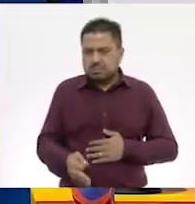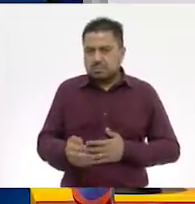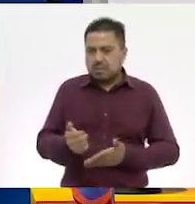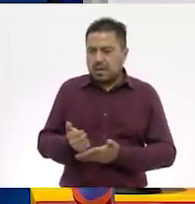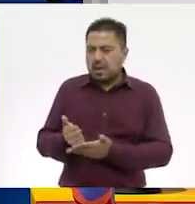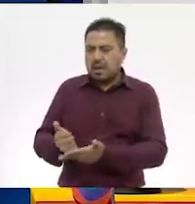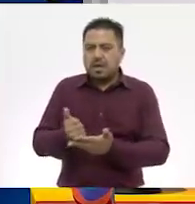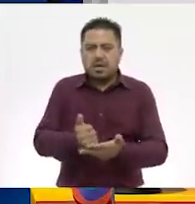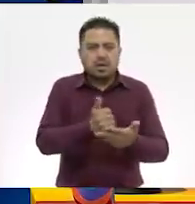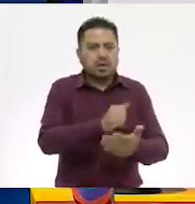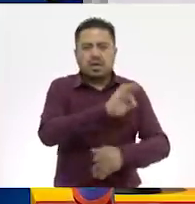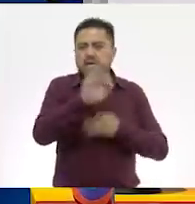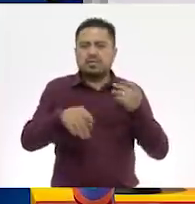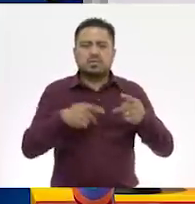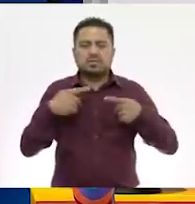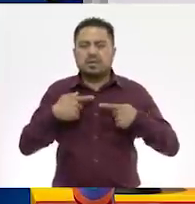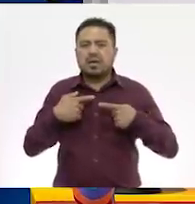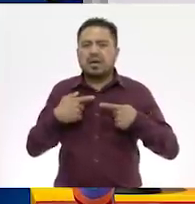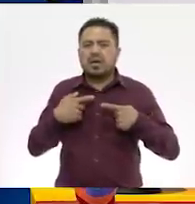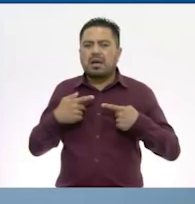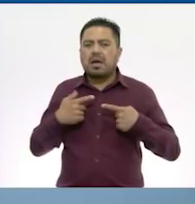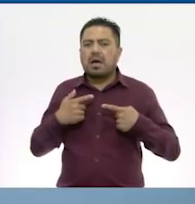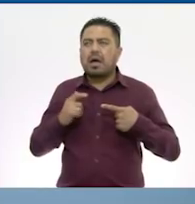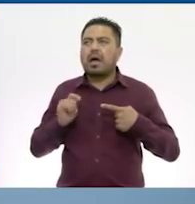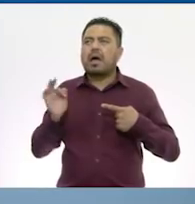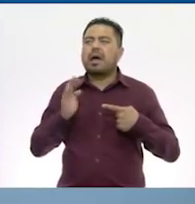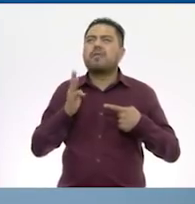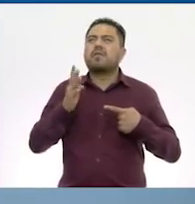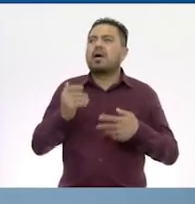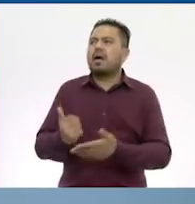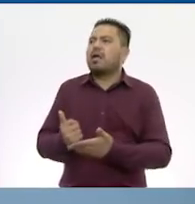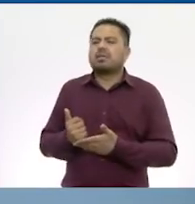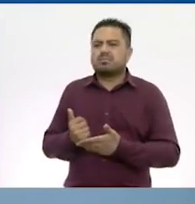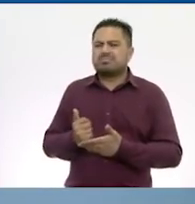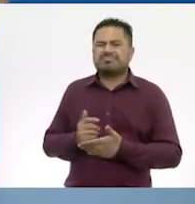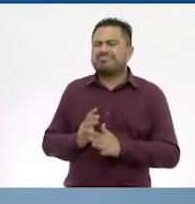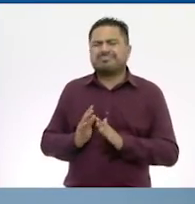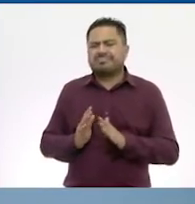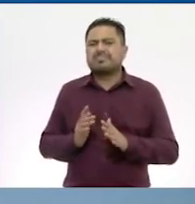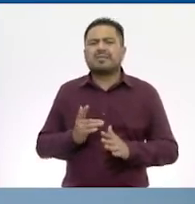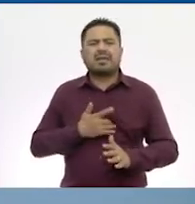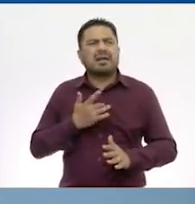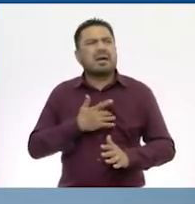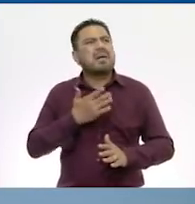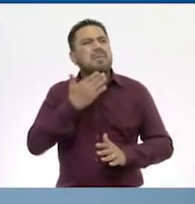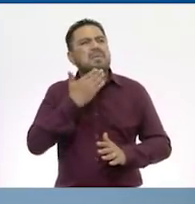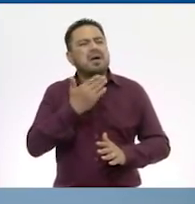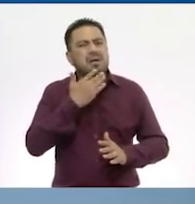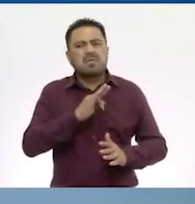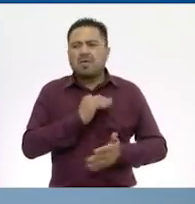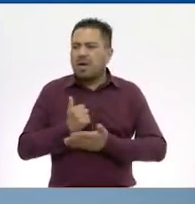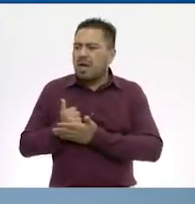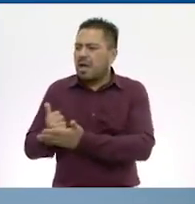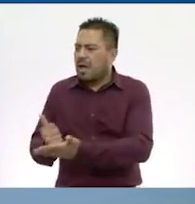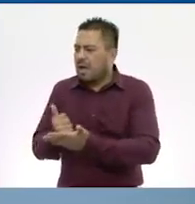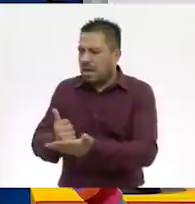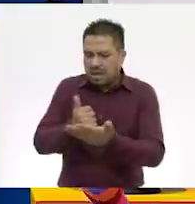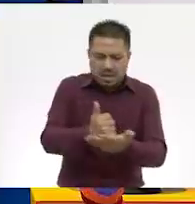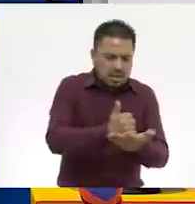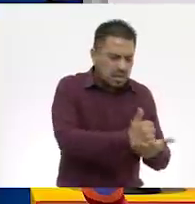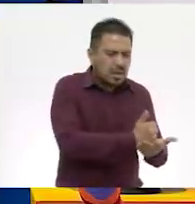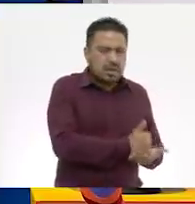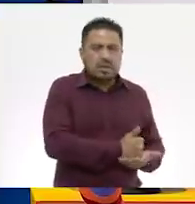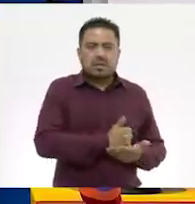ayudar a los demás sin recibir nada a cambio? Sí, se siente muy bien poder ayudar a alguien. Y